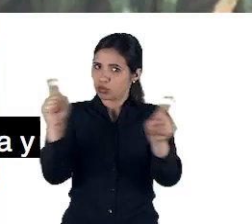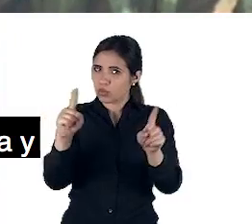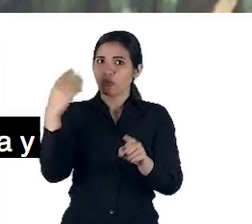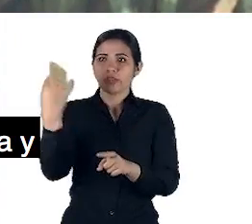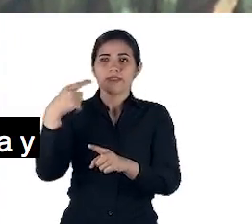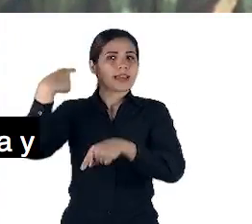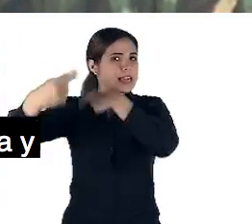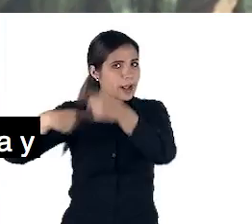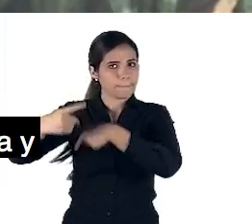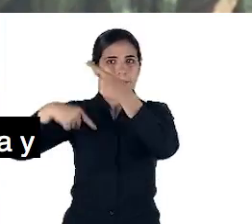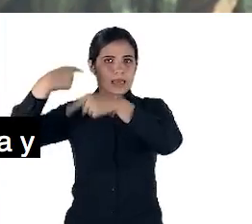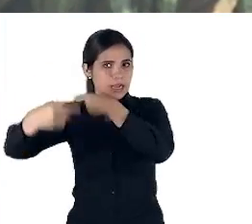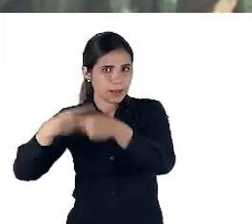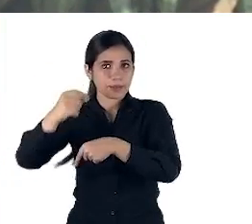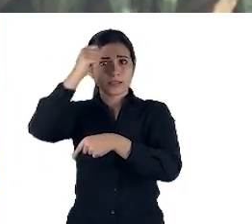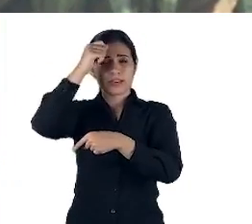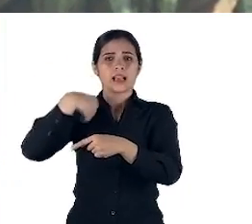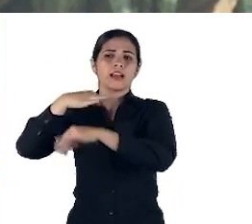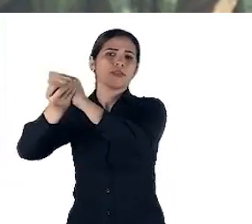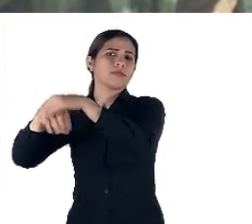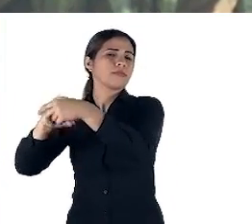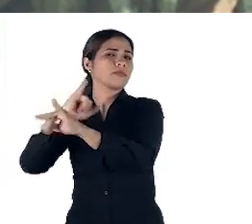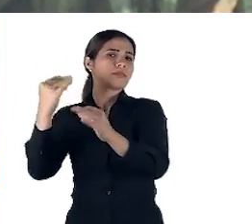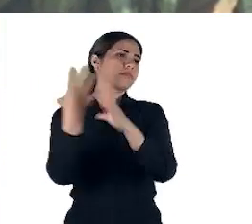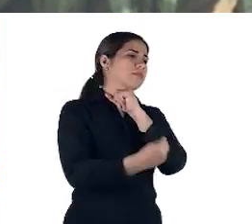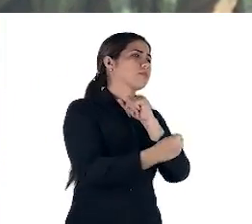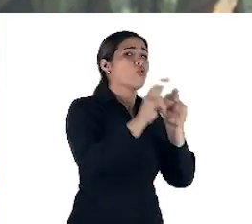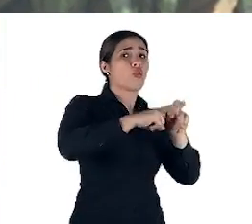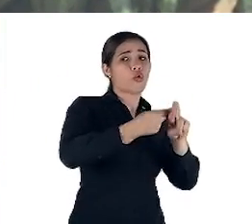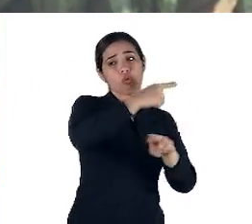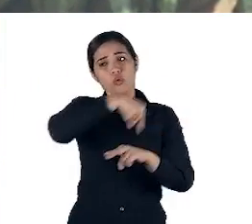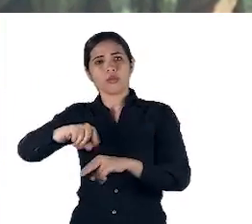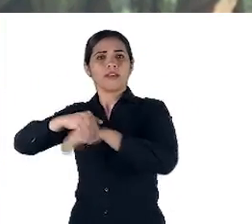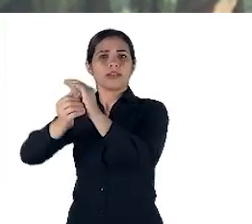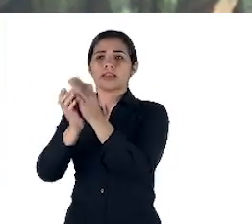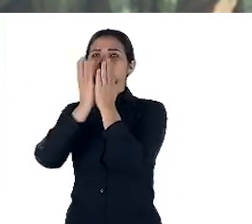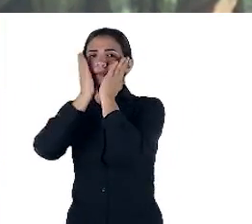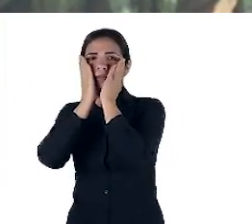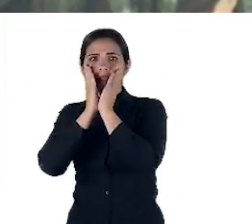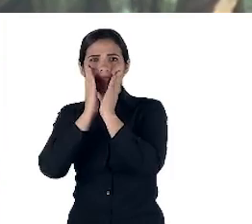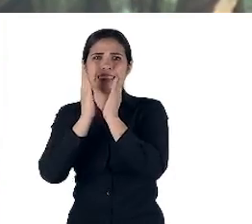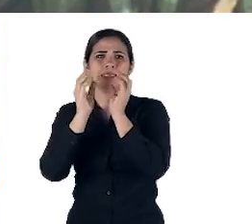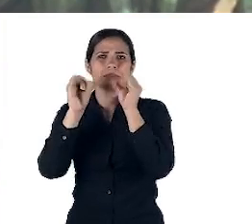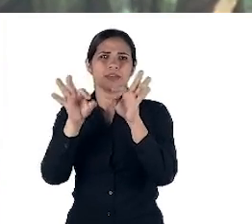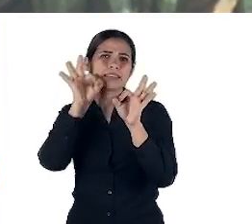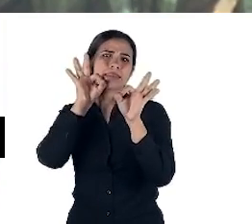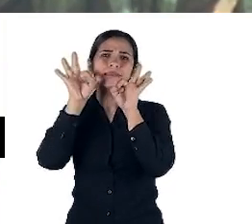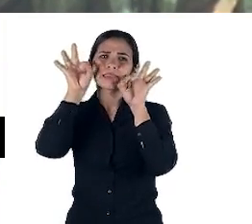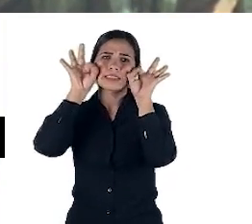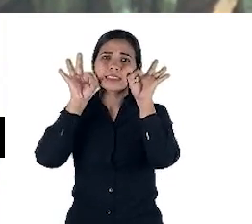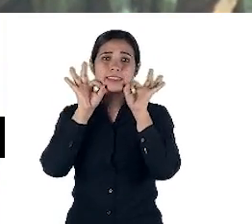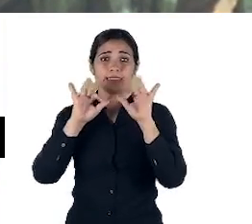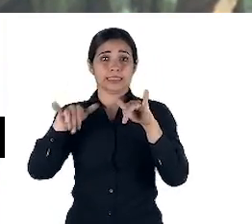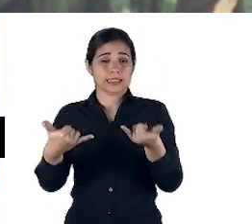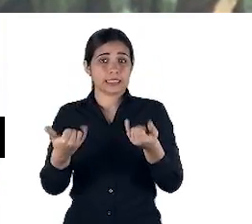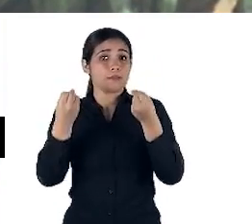hongos que después nos secamos la cara y aparecen algunos honguitos y todo en el cuerpo. Es cuestión de educación, pero un